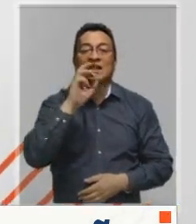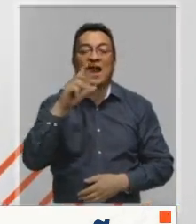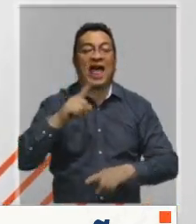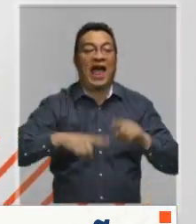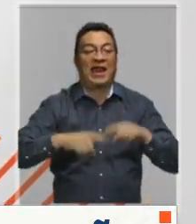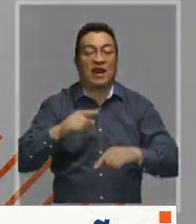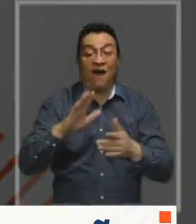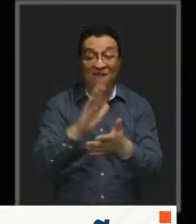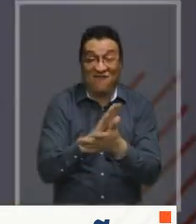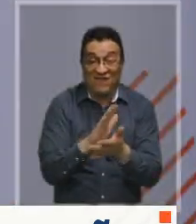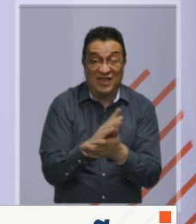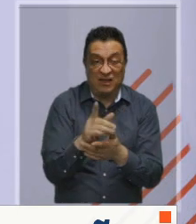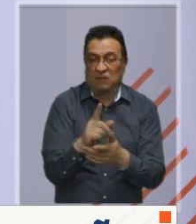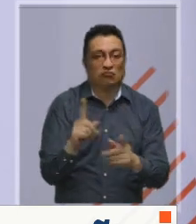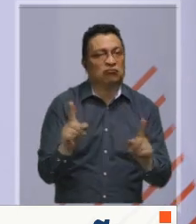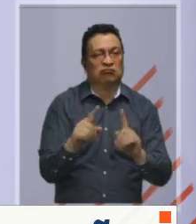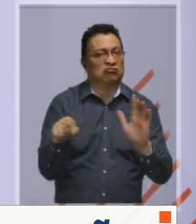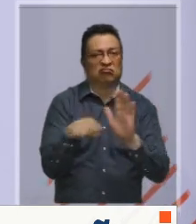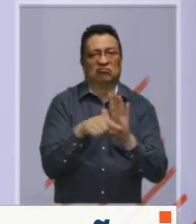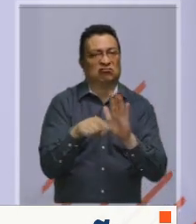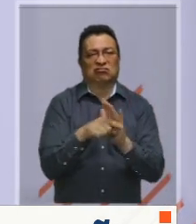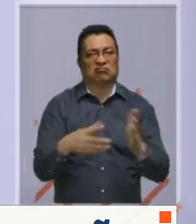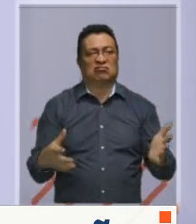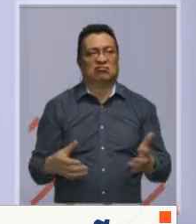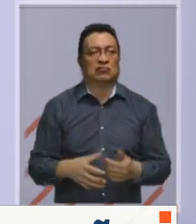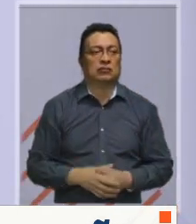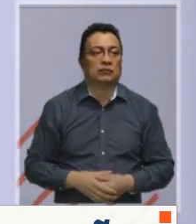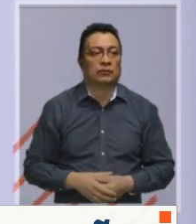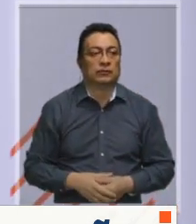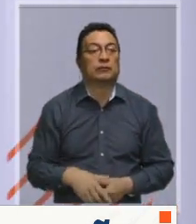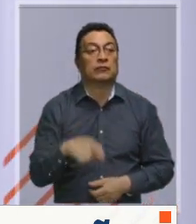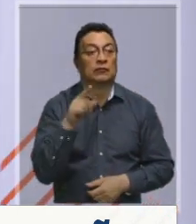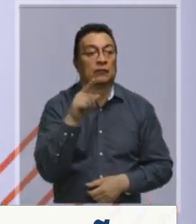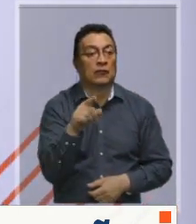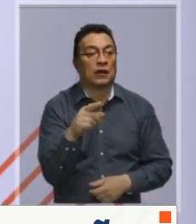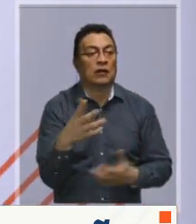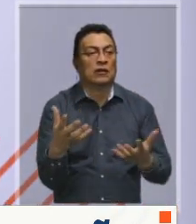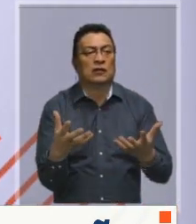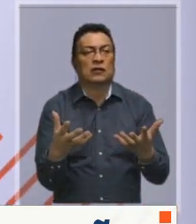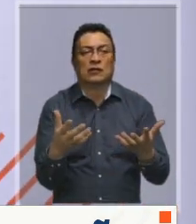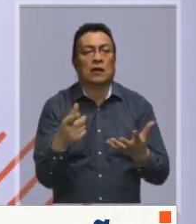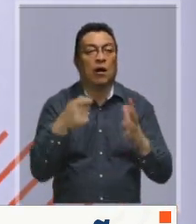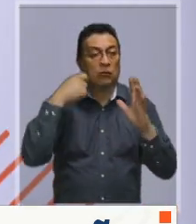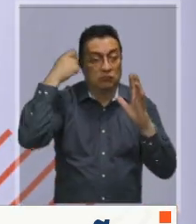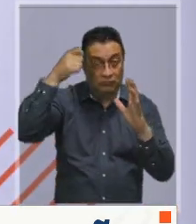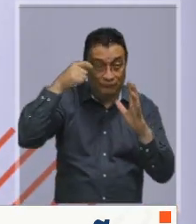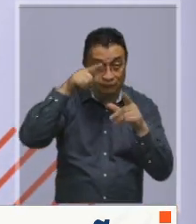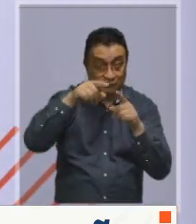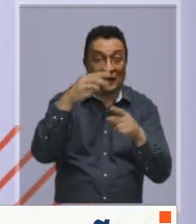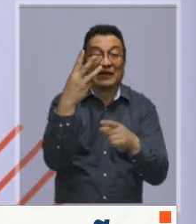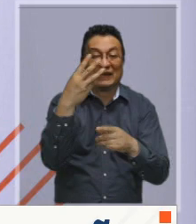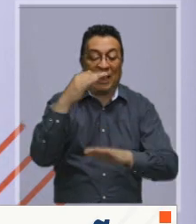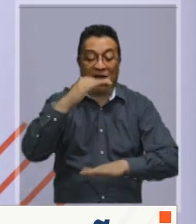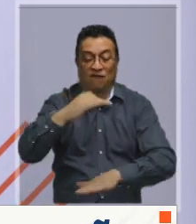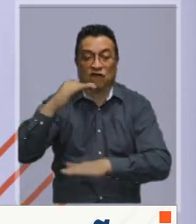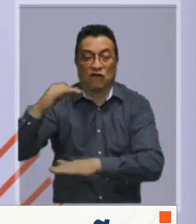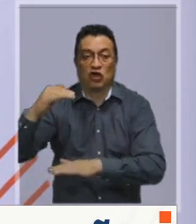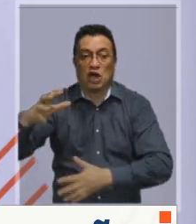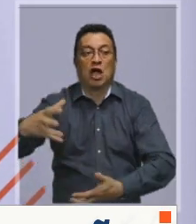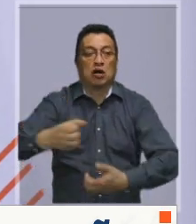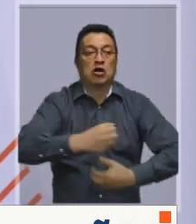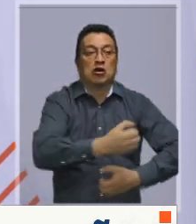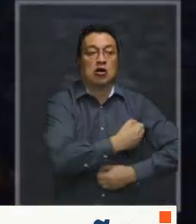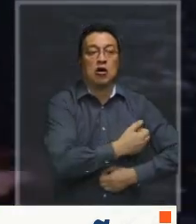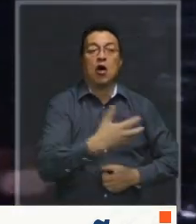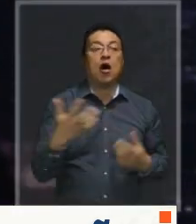no ser lo que esperaban. Mira, se lleva triunfo. Quien grababa se refería a tres botellas con destilados, eso